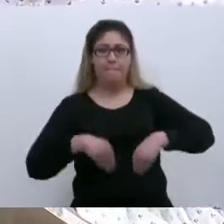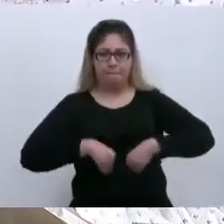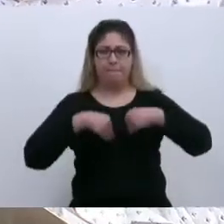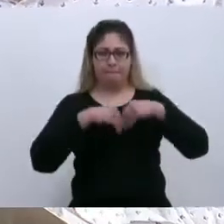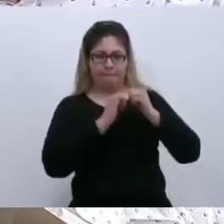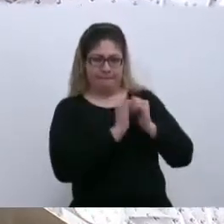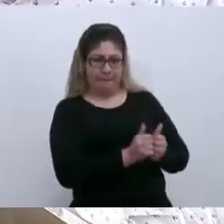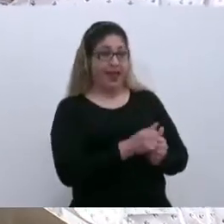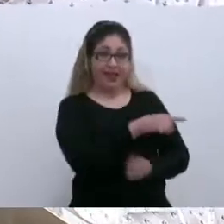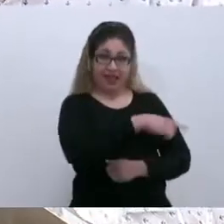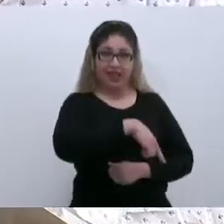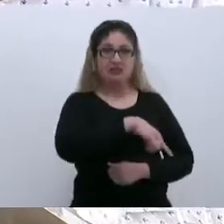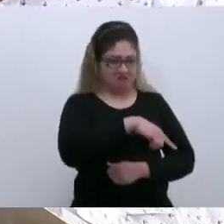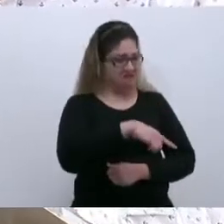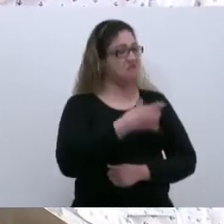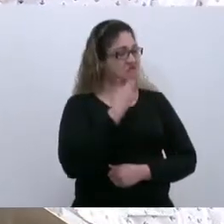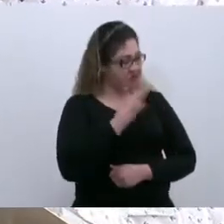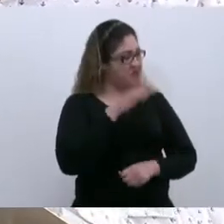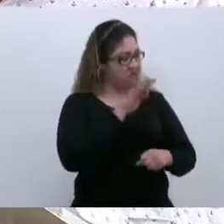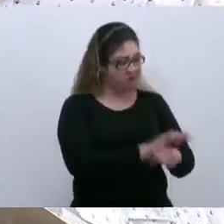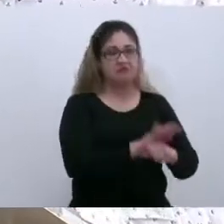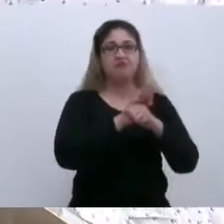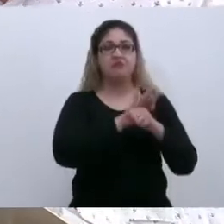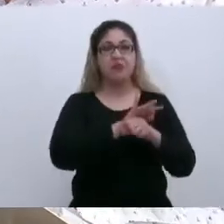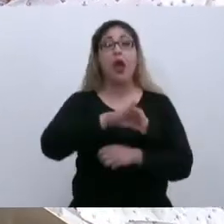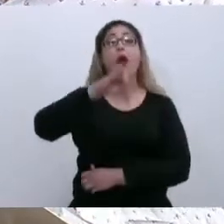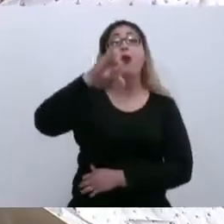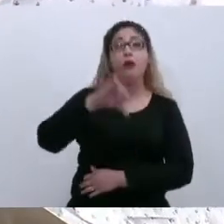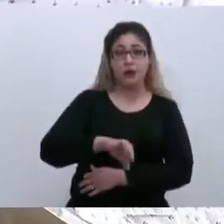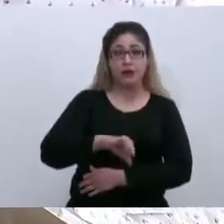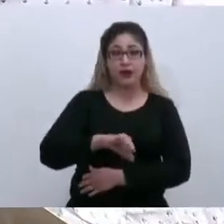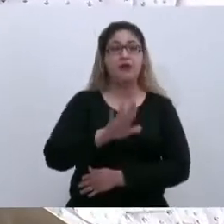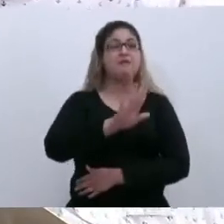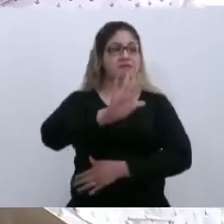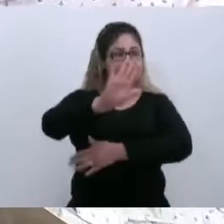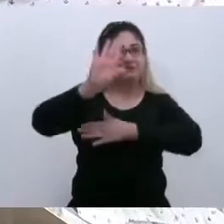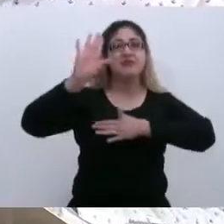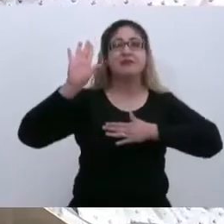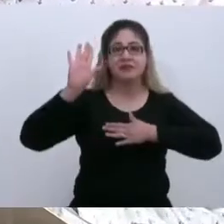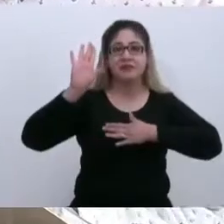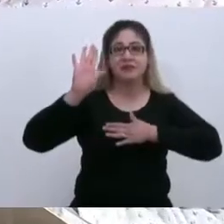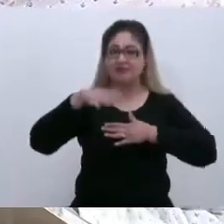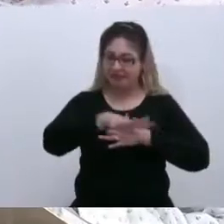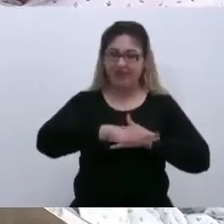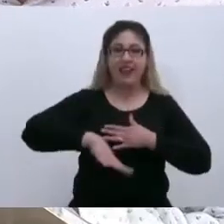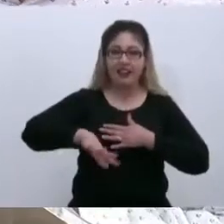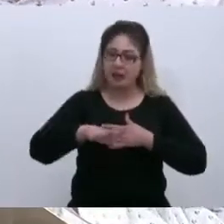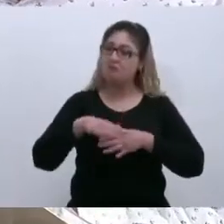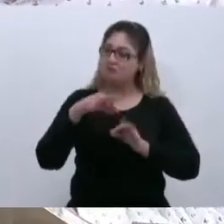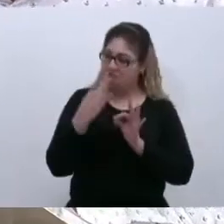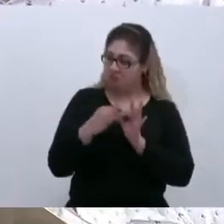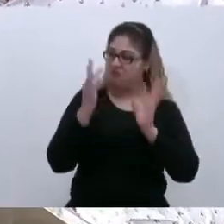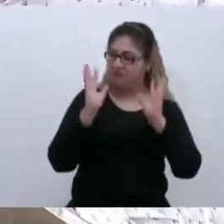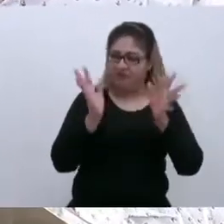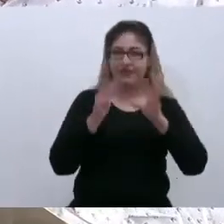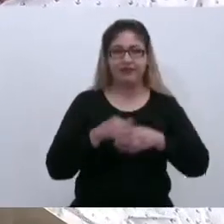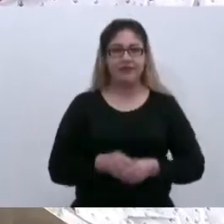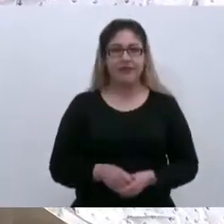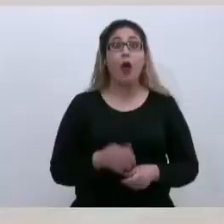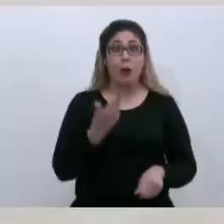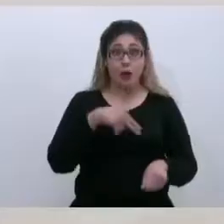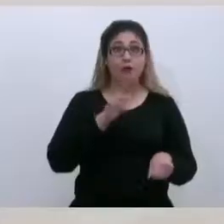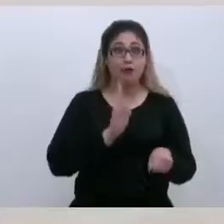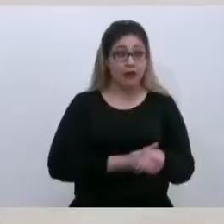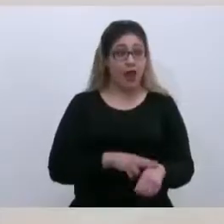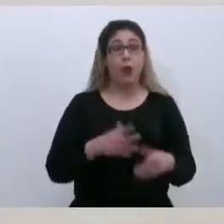apoyo, cumplimos un compromiso con esta región. Este hospital, sin duda, es uno de los mejores